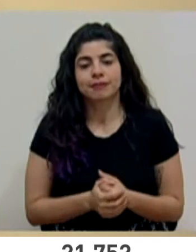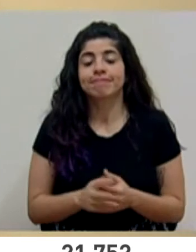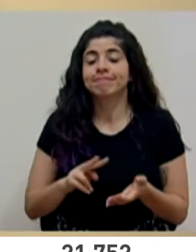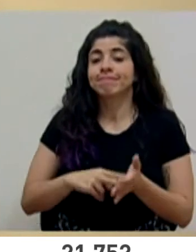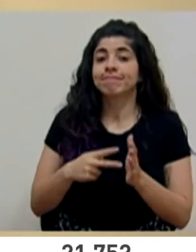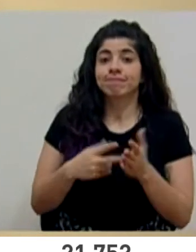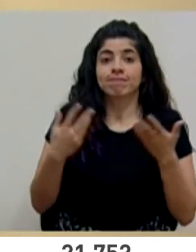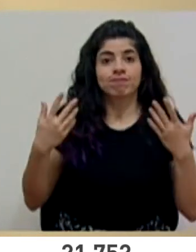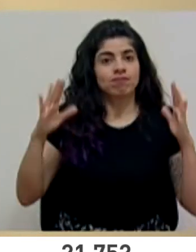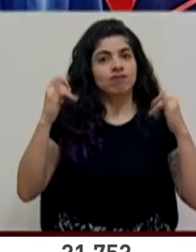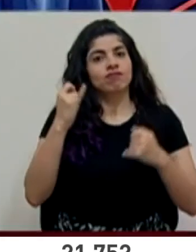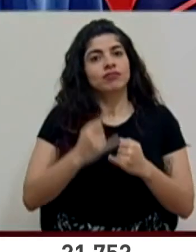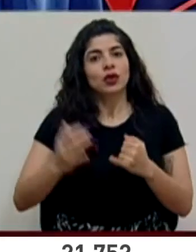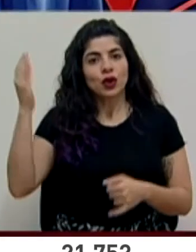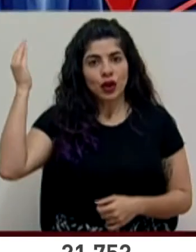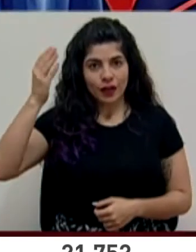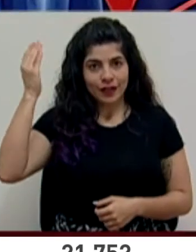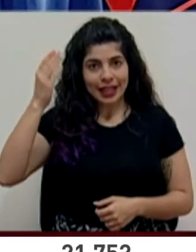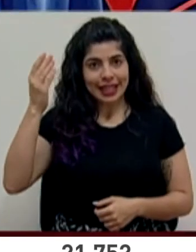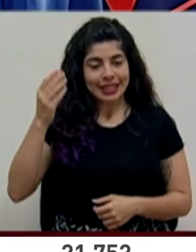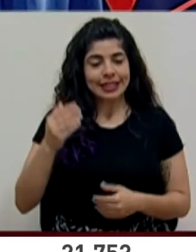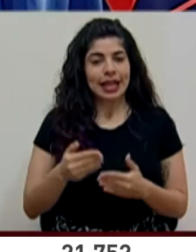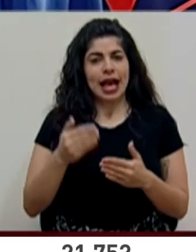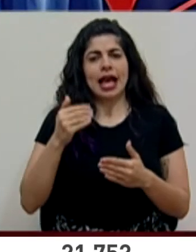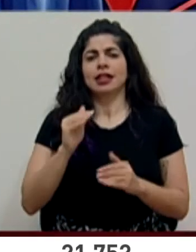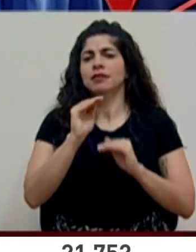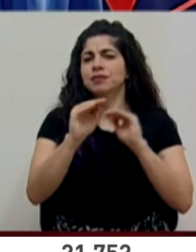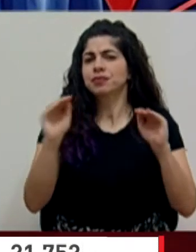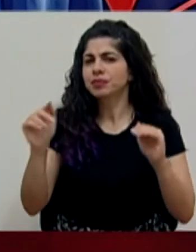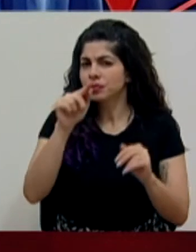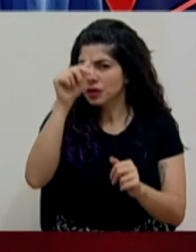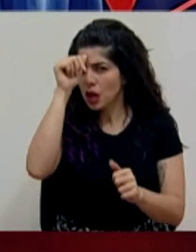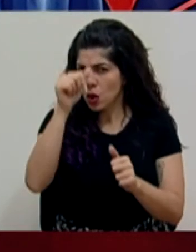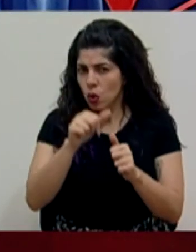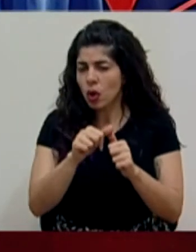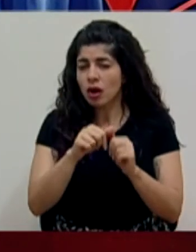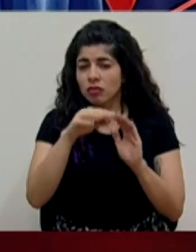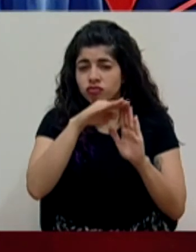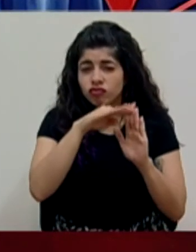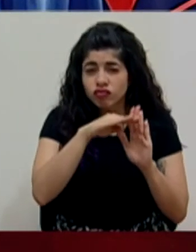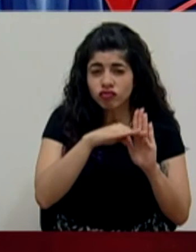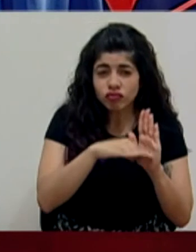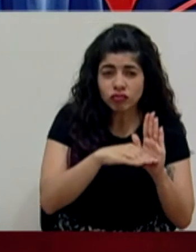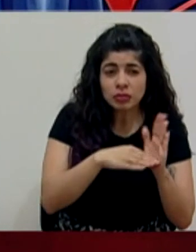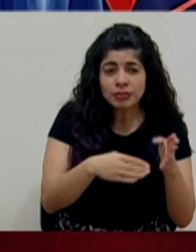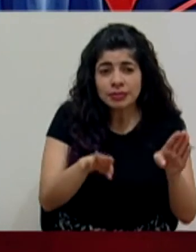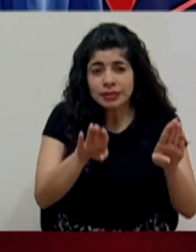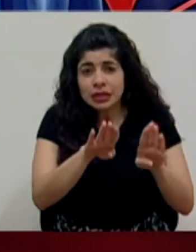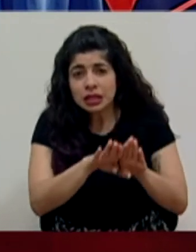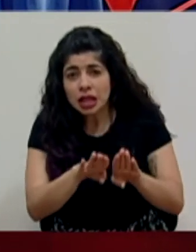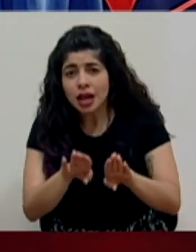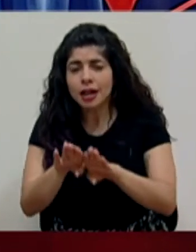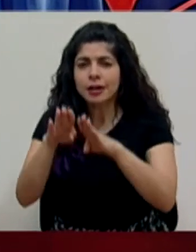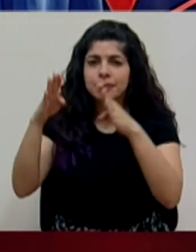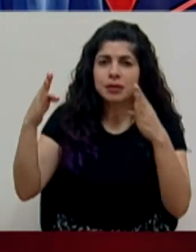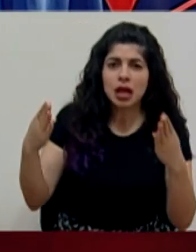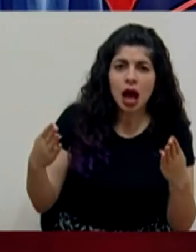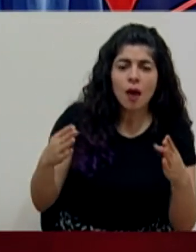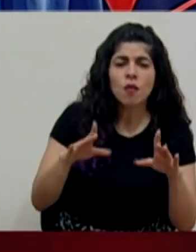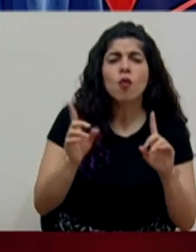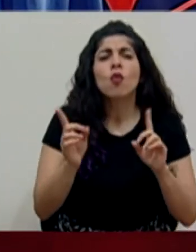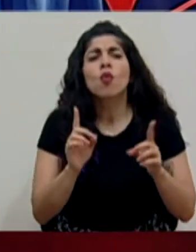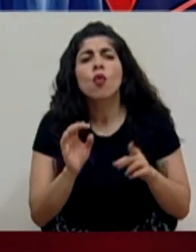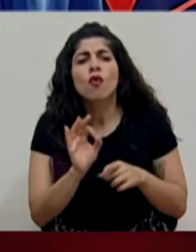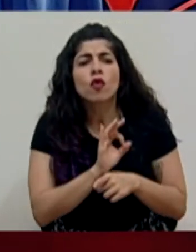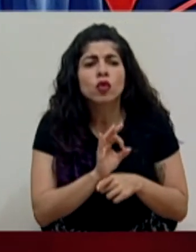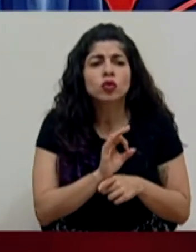por concluida esta conferencia de prensa, no sin antes recordarles que para consultar las medidas de cierre, apertura, operación